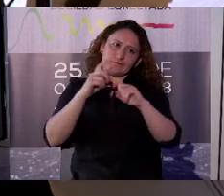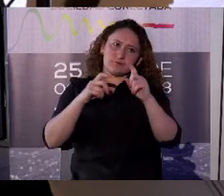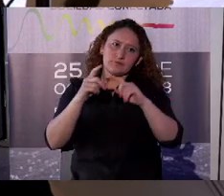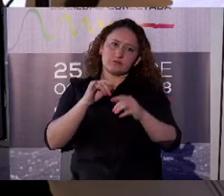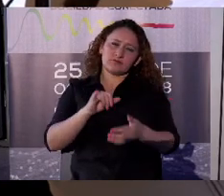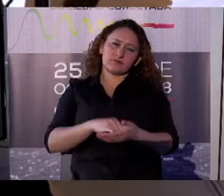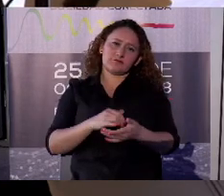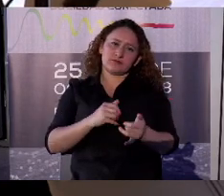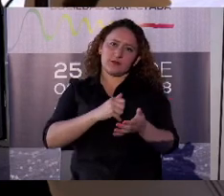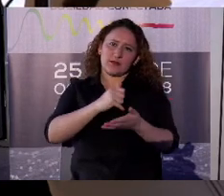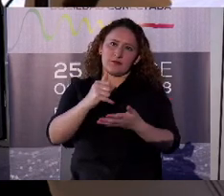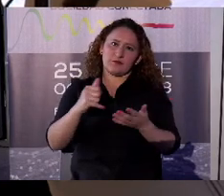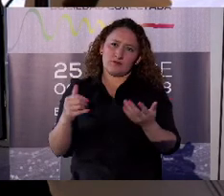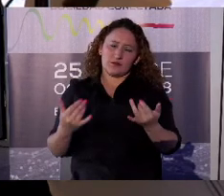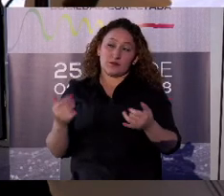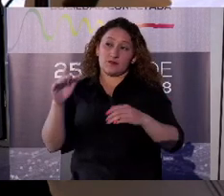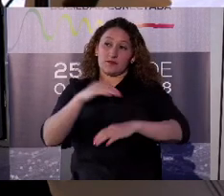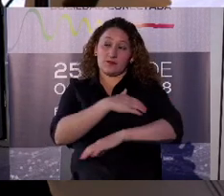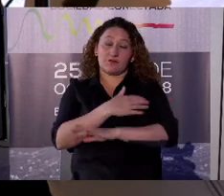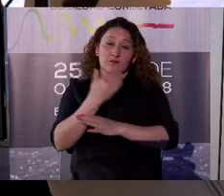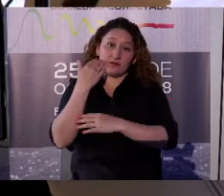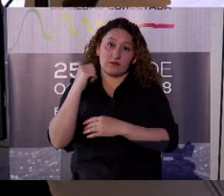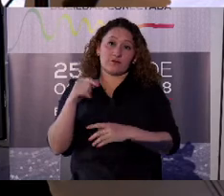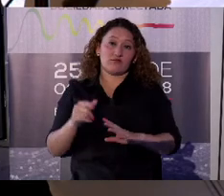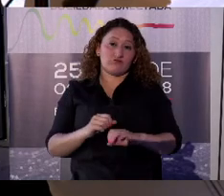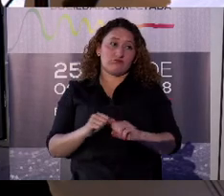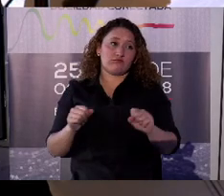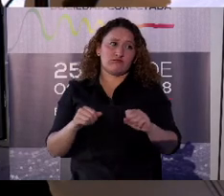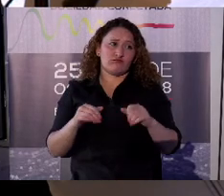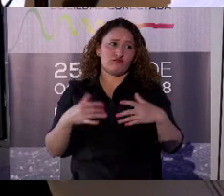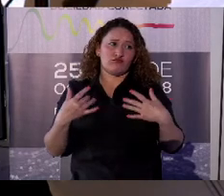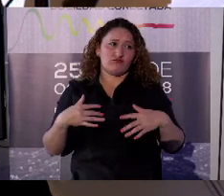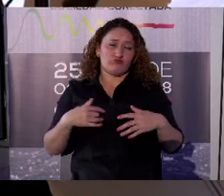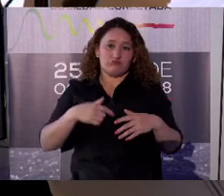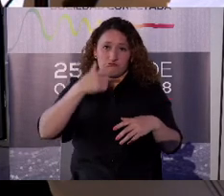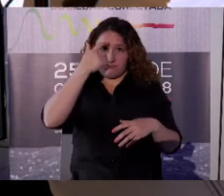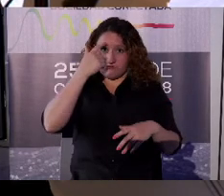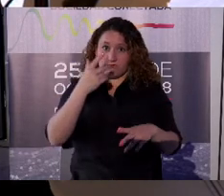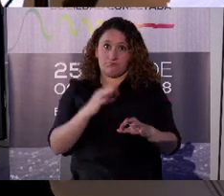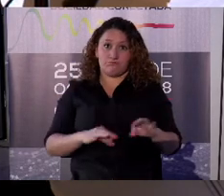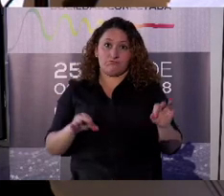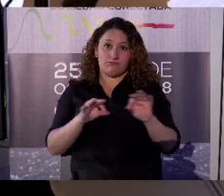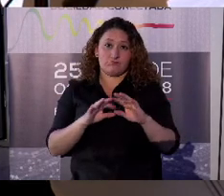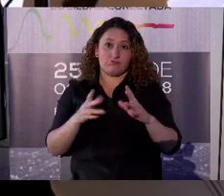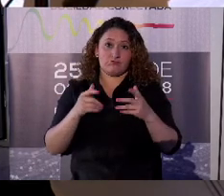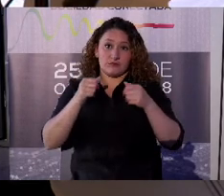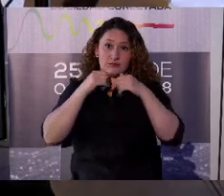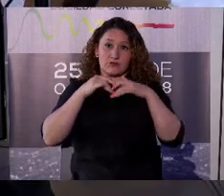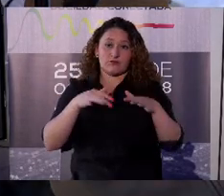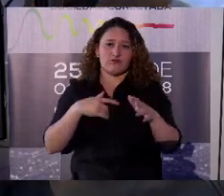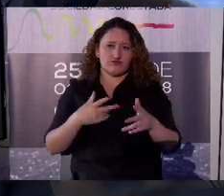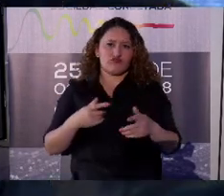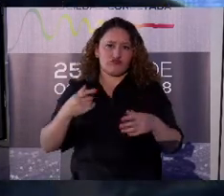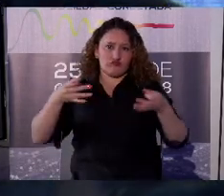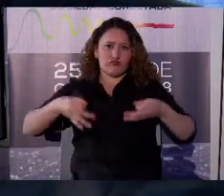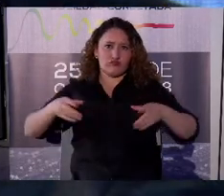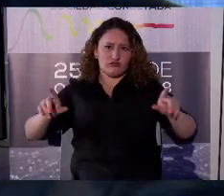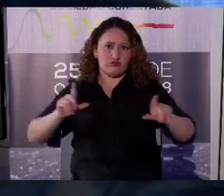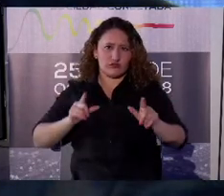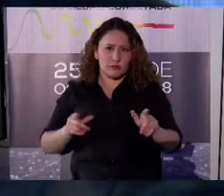planteaba la ministra esta mañana y que me parecen que son fundamentales para no perder de vista en la discusión. Yo soy economista, no soy